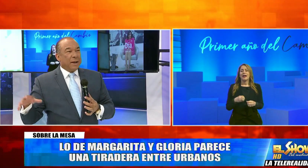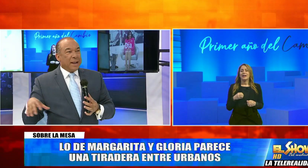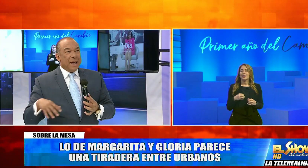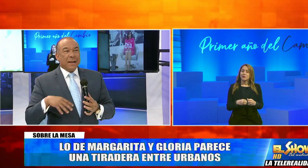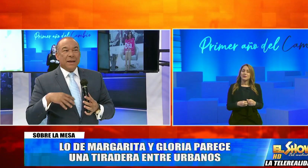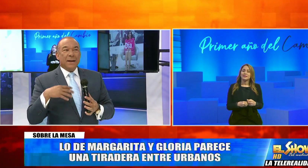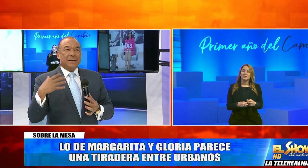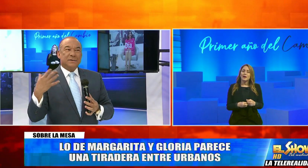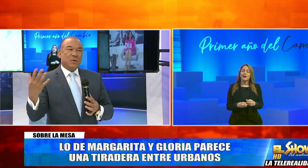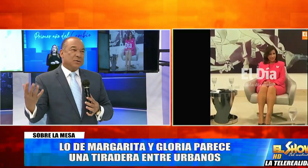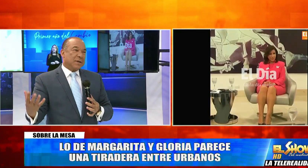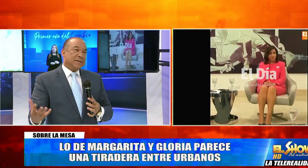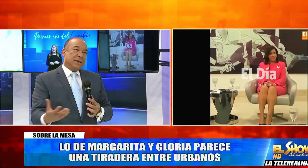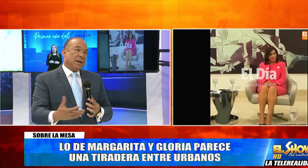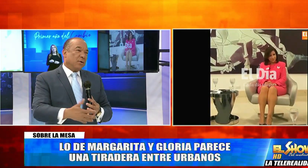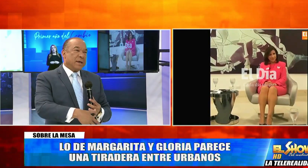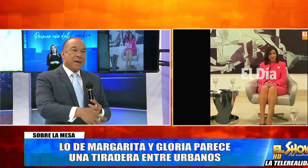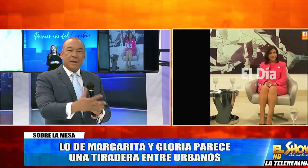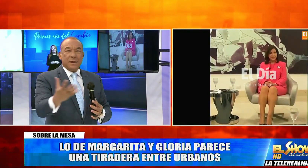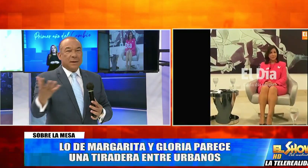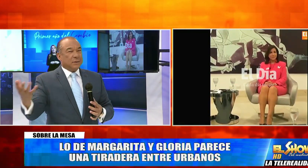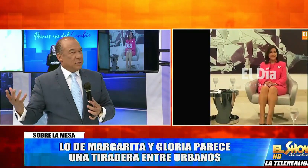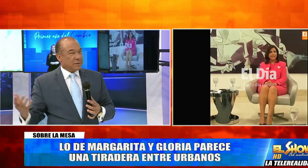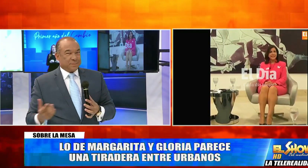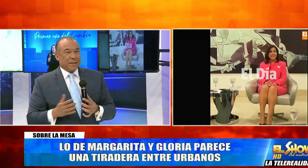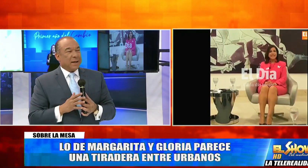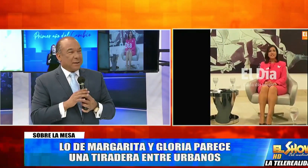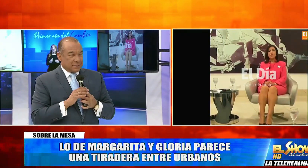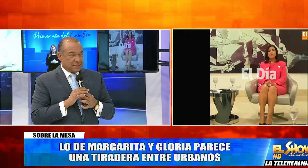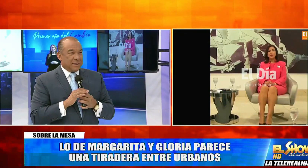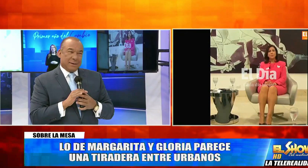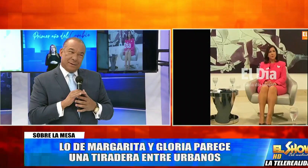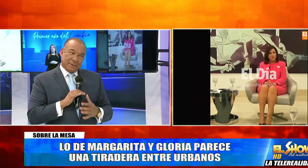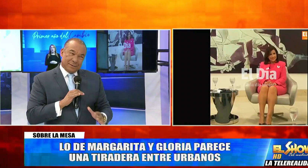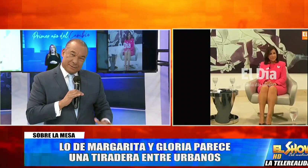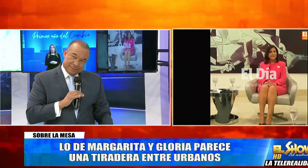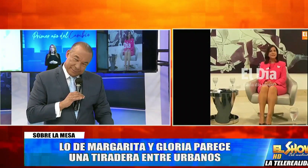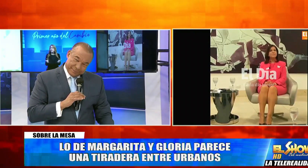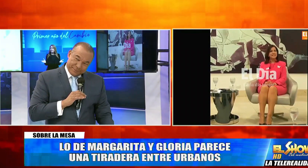quede en lo banal y en las moscas y lo que hiede y todas esas pendejadas.